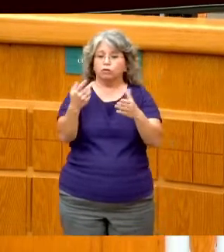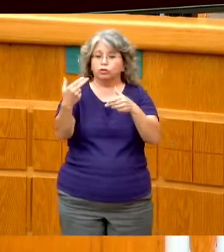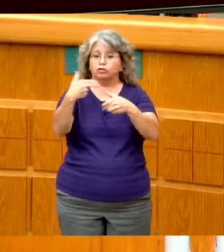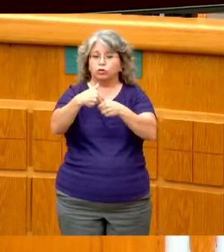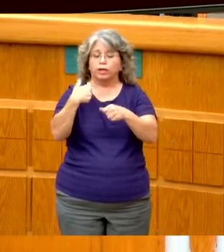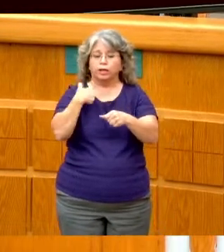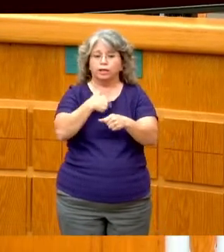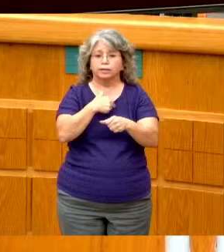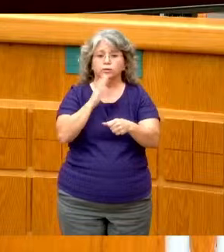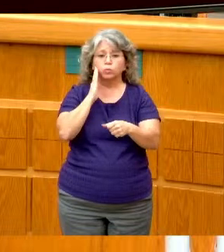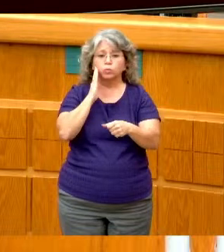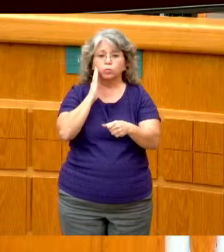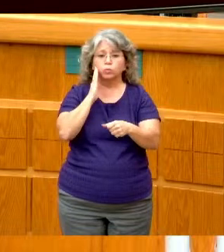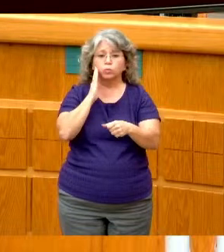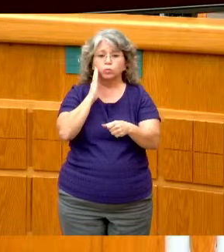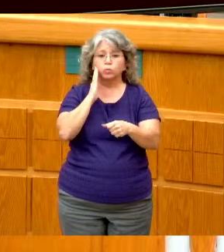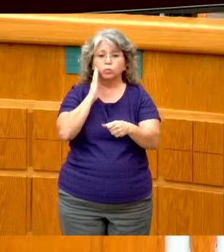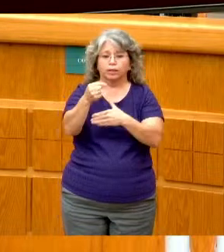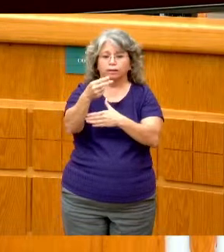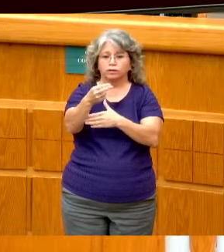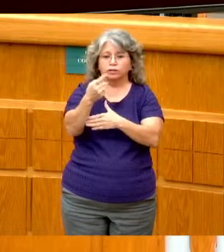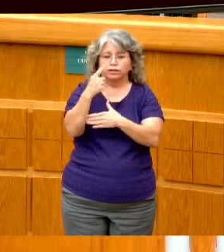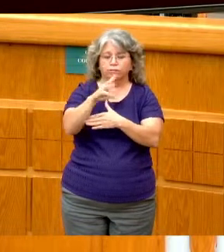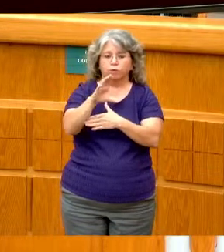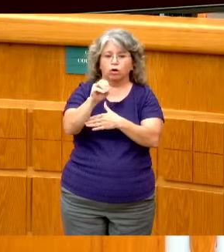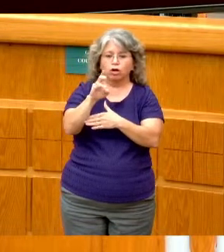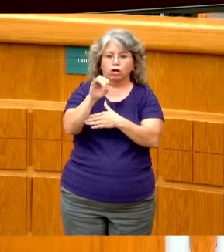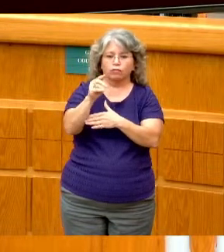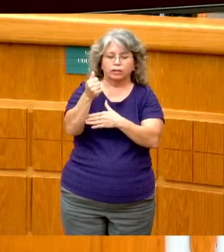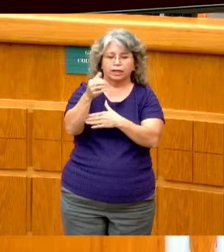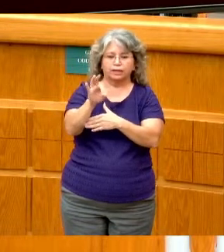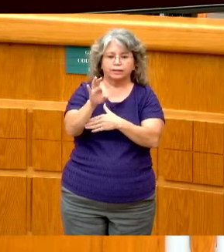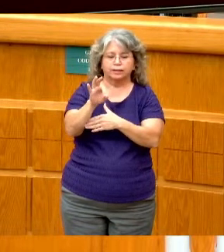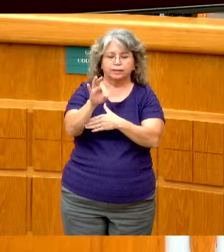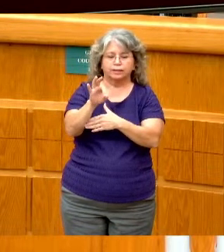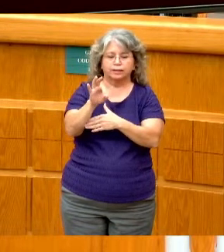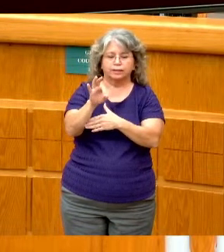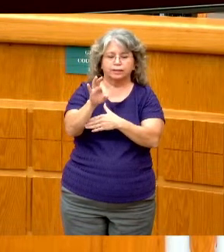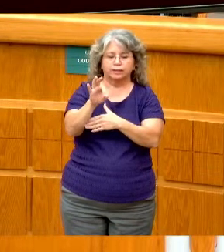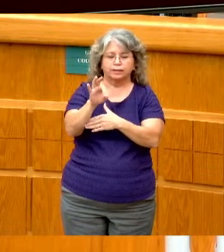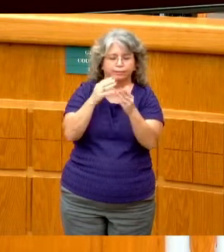conference, and we'll see you next Thursday for the COVID-19 presser. Thank you.